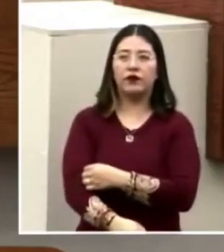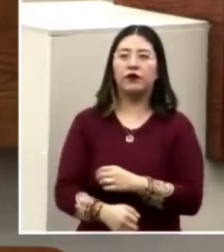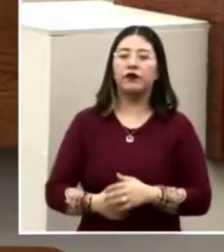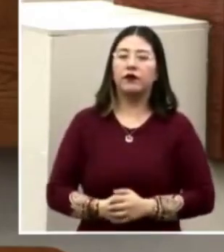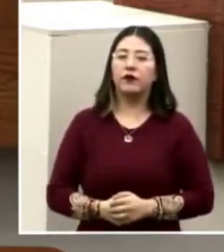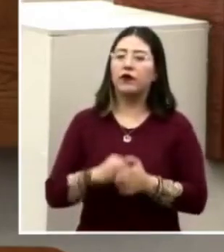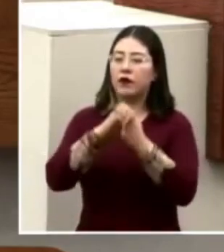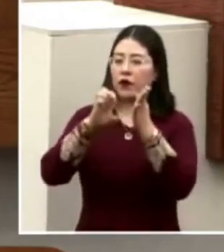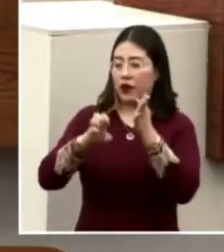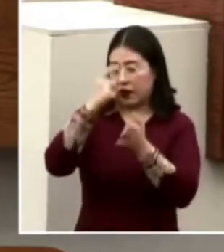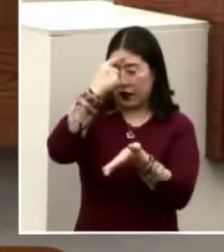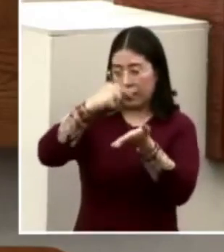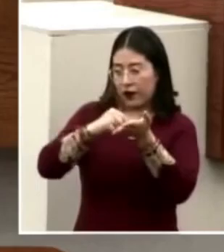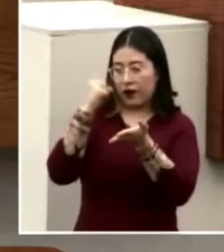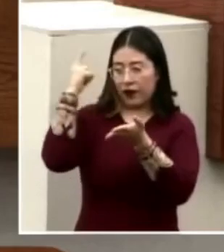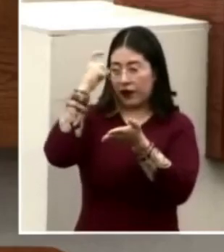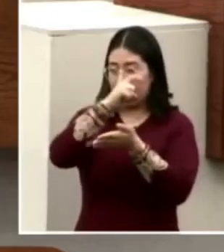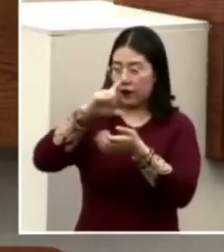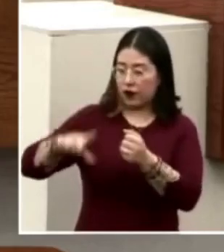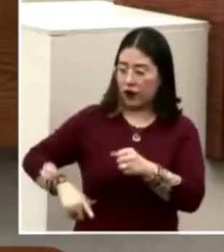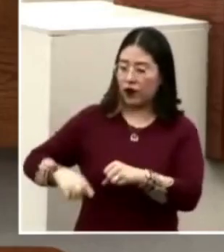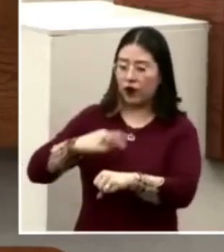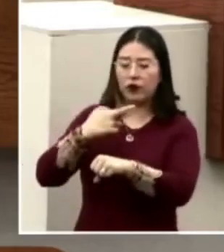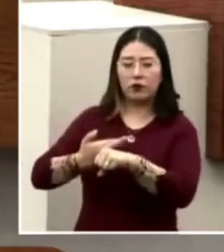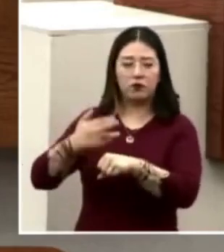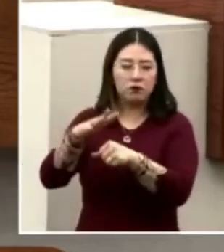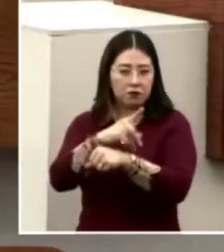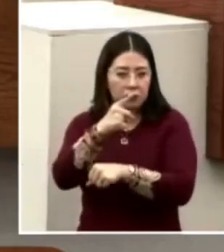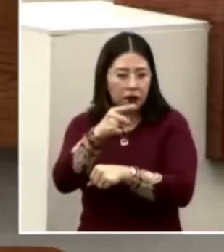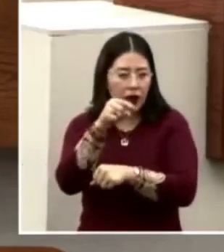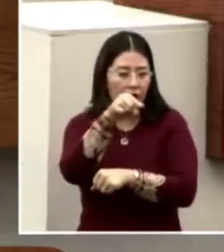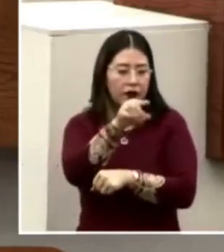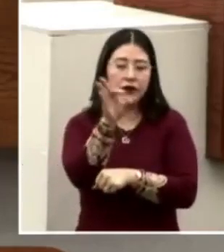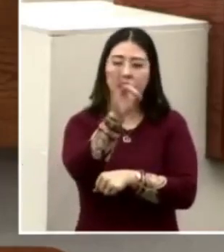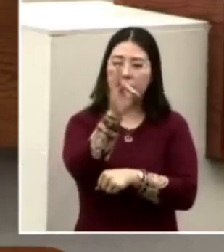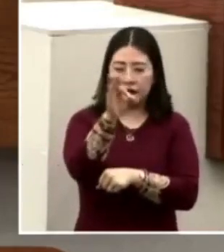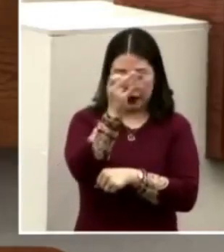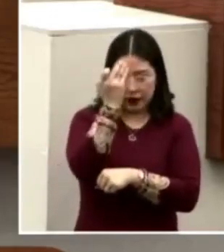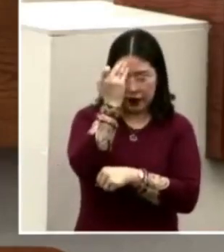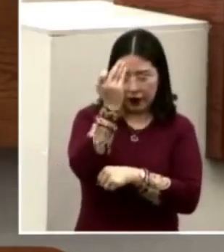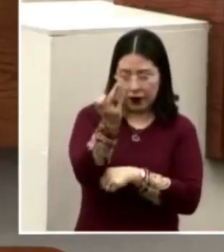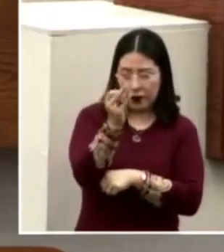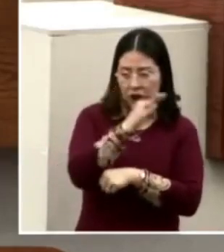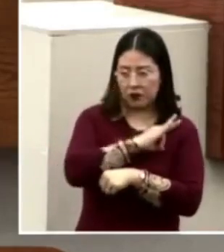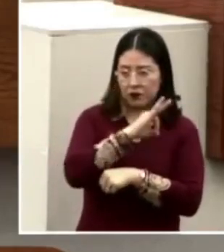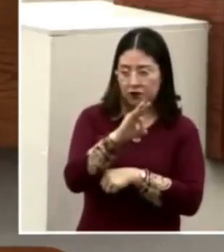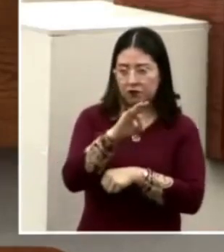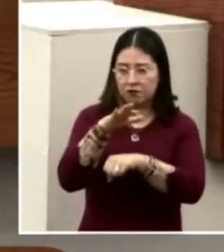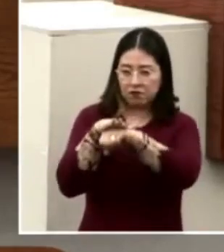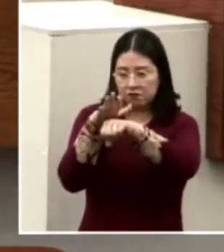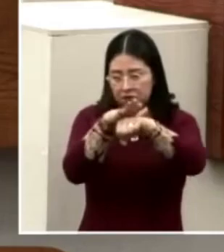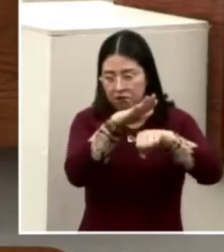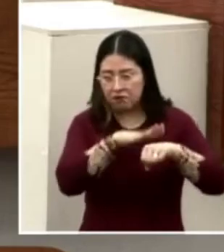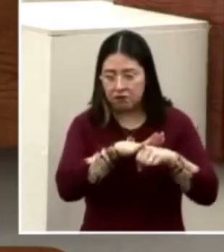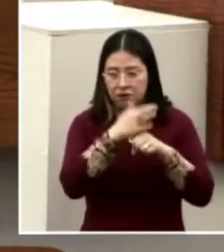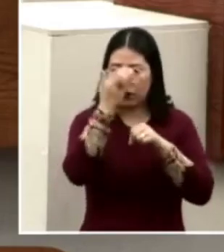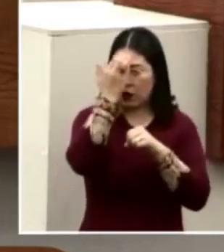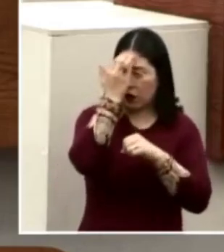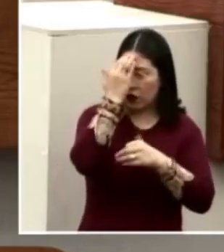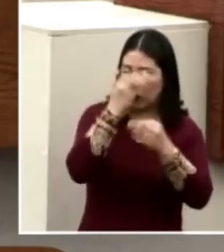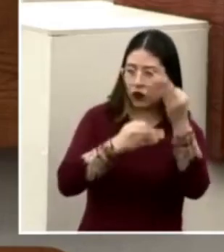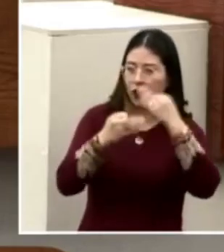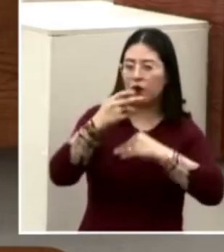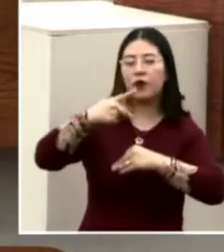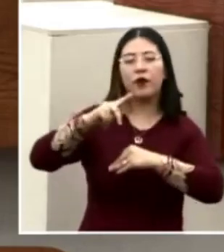cargo de gobernador, no porque no hubiese tenido en su momento el respaldo popular, le costó